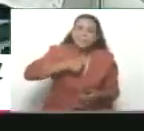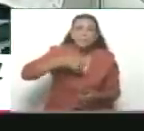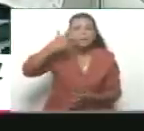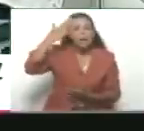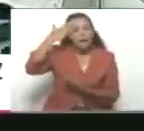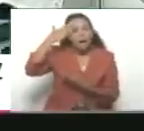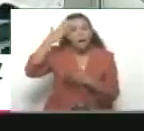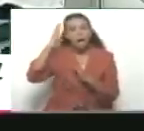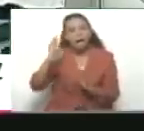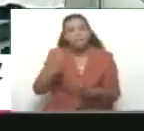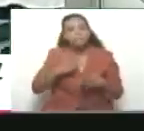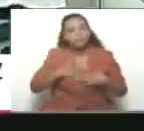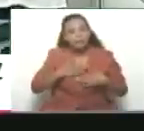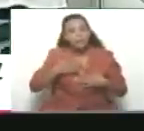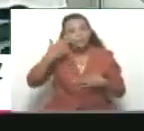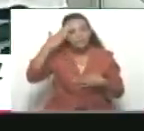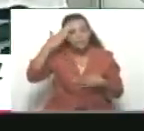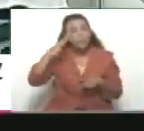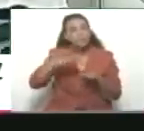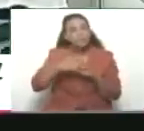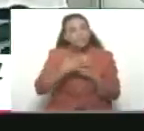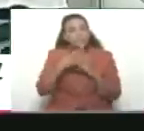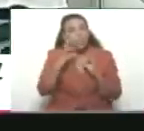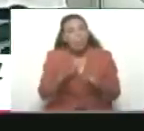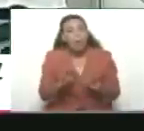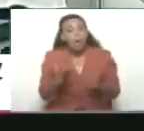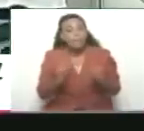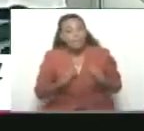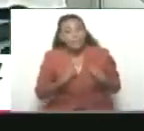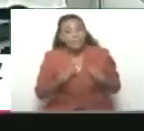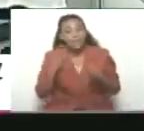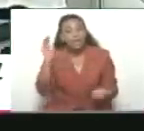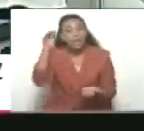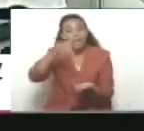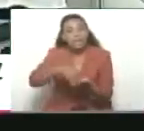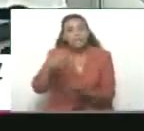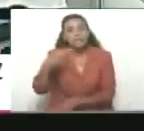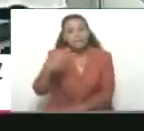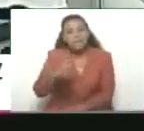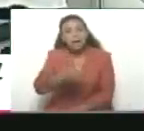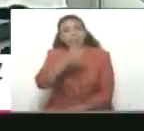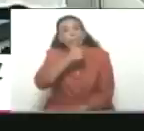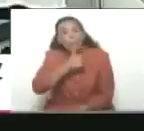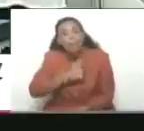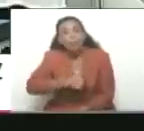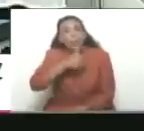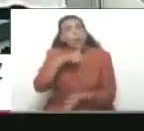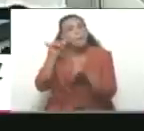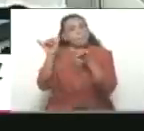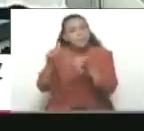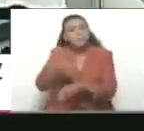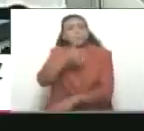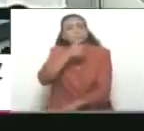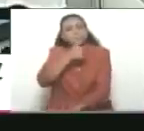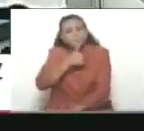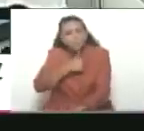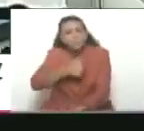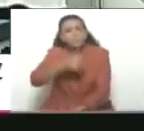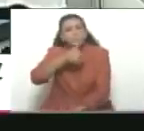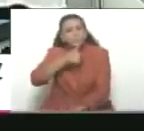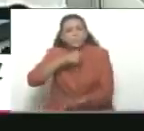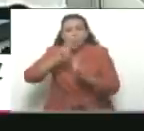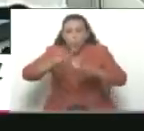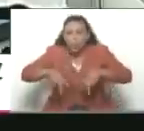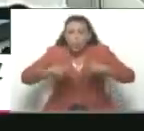sabiduría saber entender el momento que estaban viviendo eh aguantar y ellos mismos comenzar ese